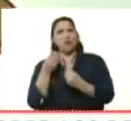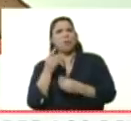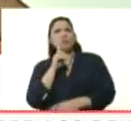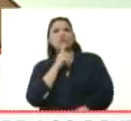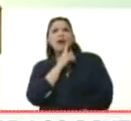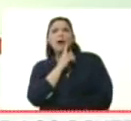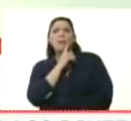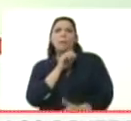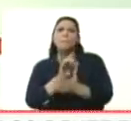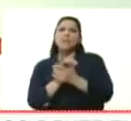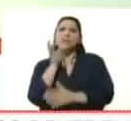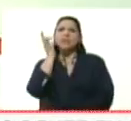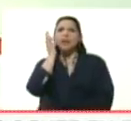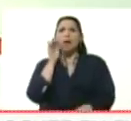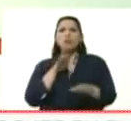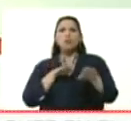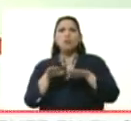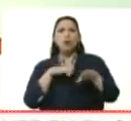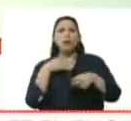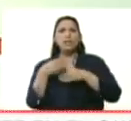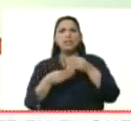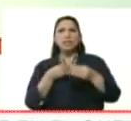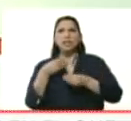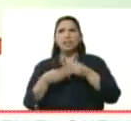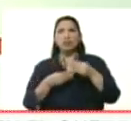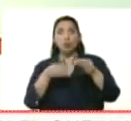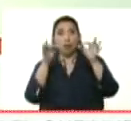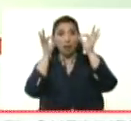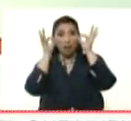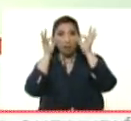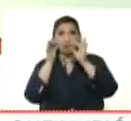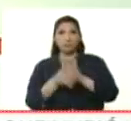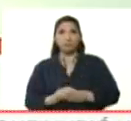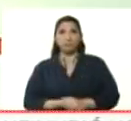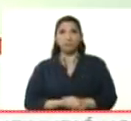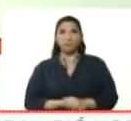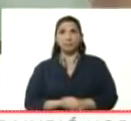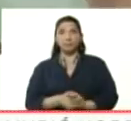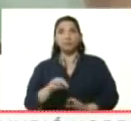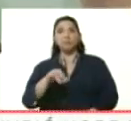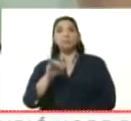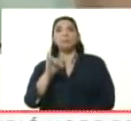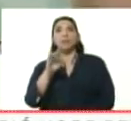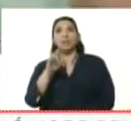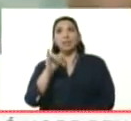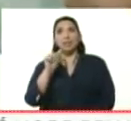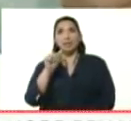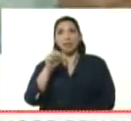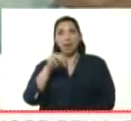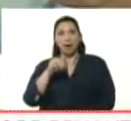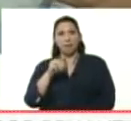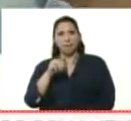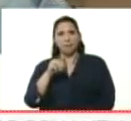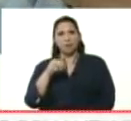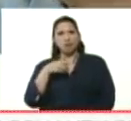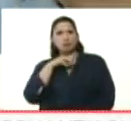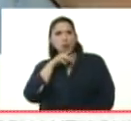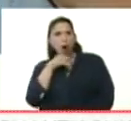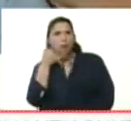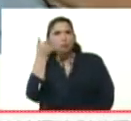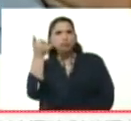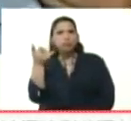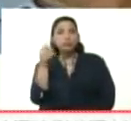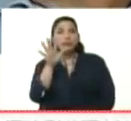Cogedes, la que tiene, la que se hizo sus lentes allá de... Miriam. Miriam. Y yo hablo con Miriam, 5